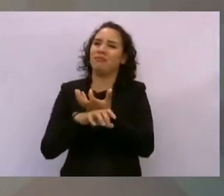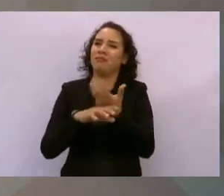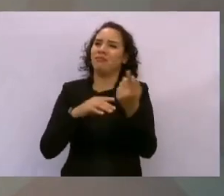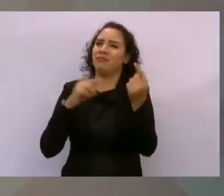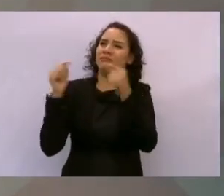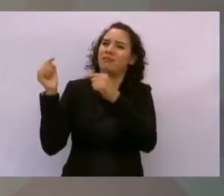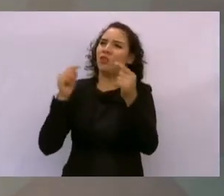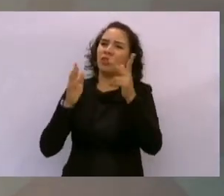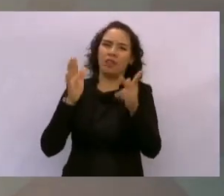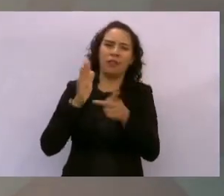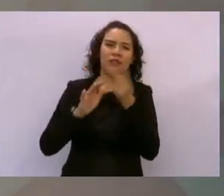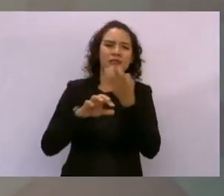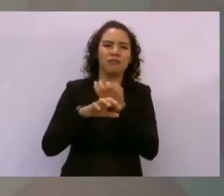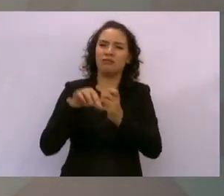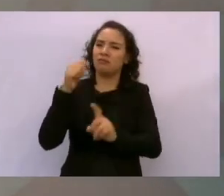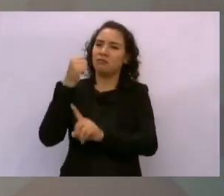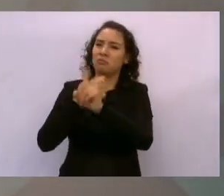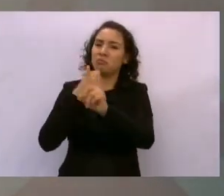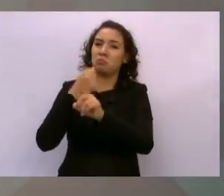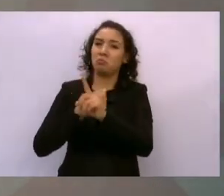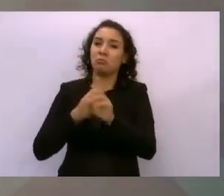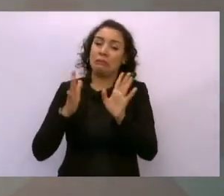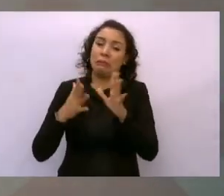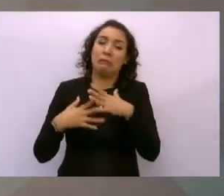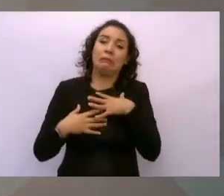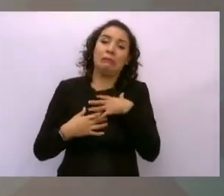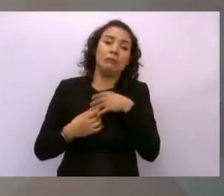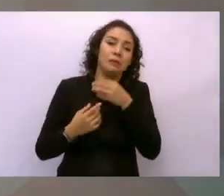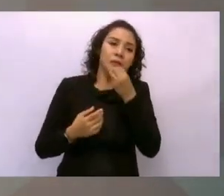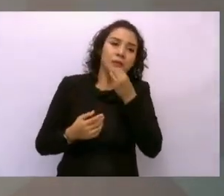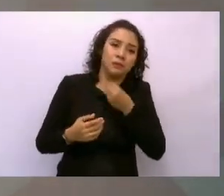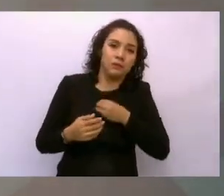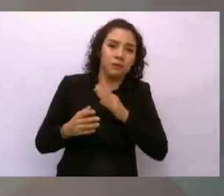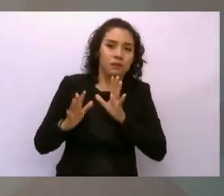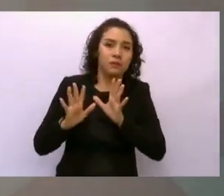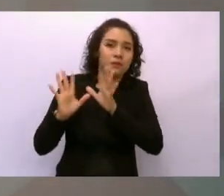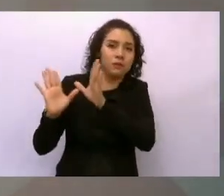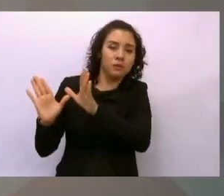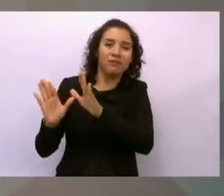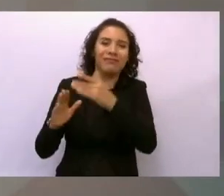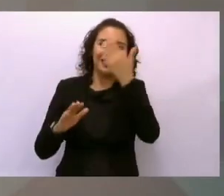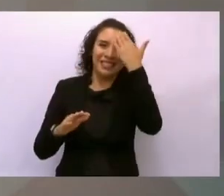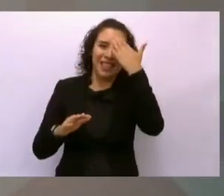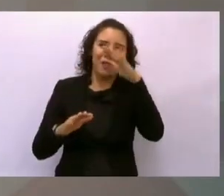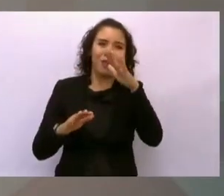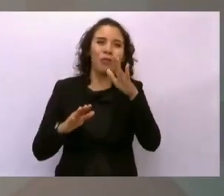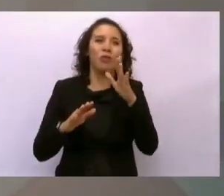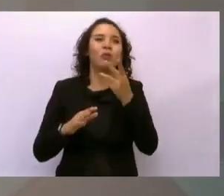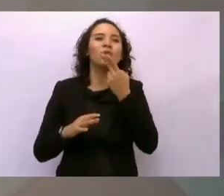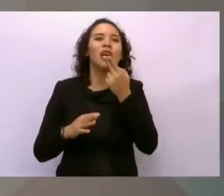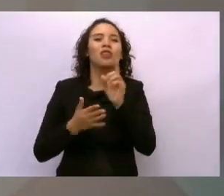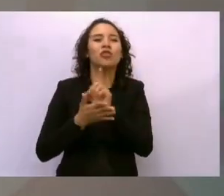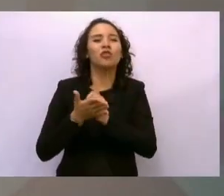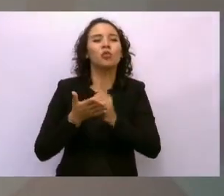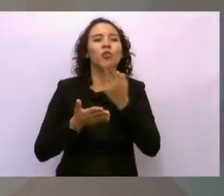una pandemia que es muy dolorosa, lo de el consumo del fentanilo.